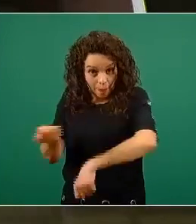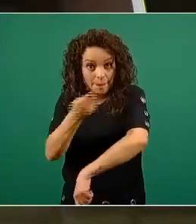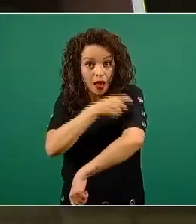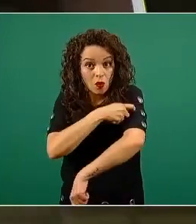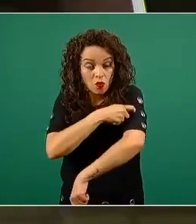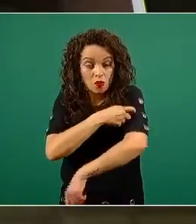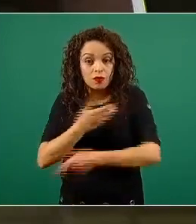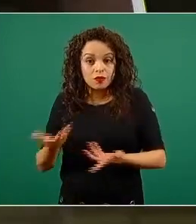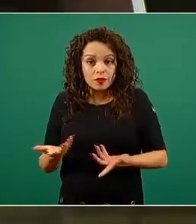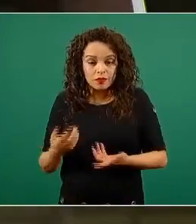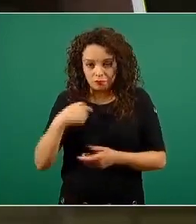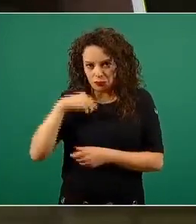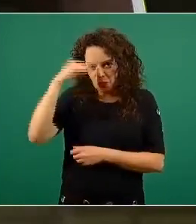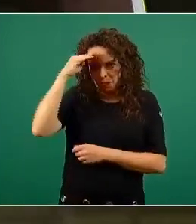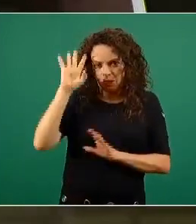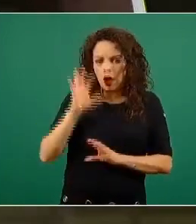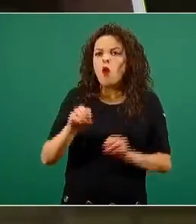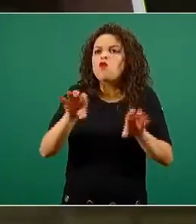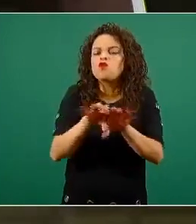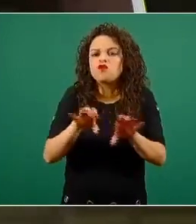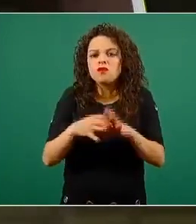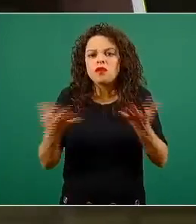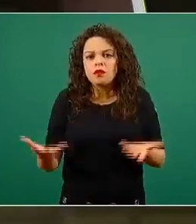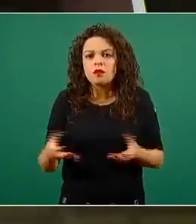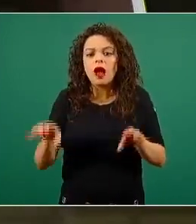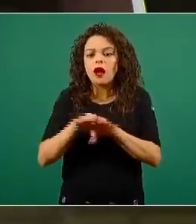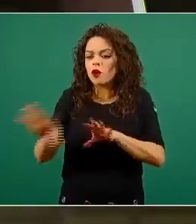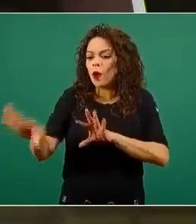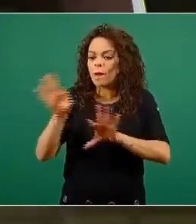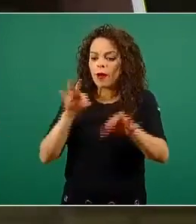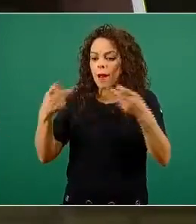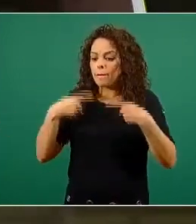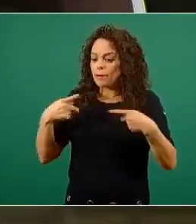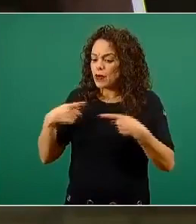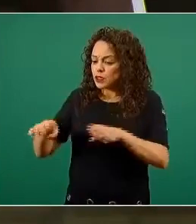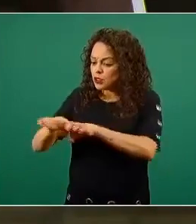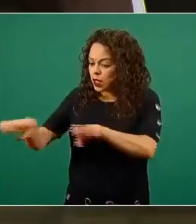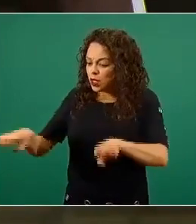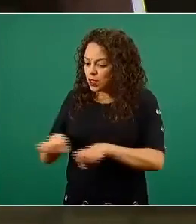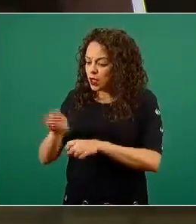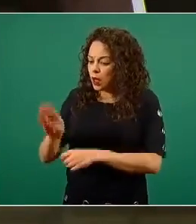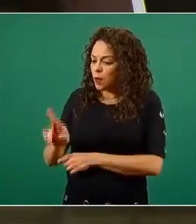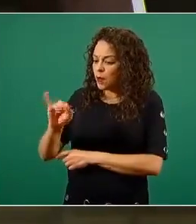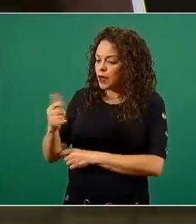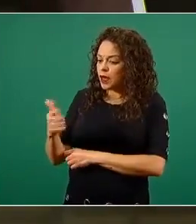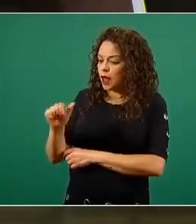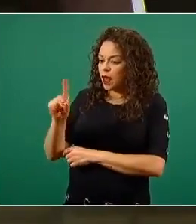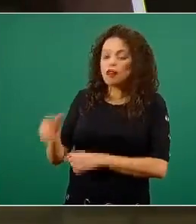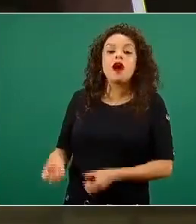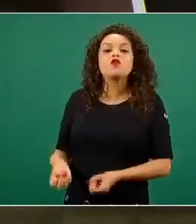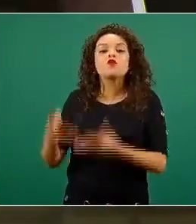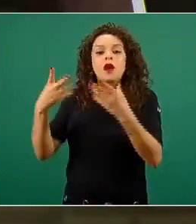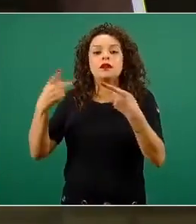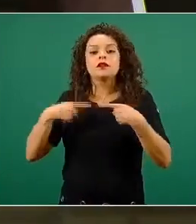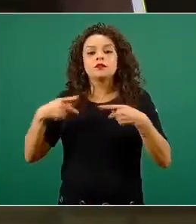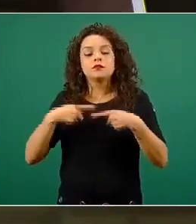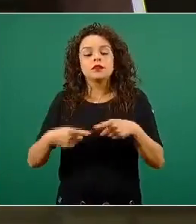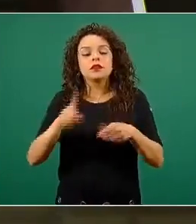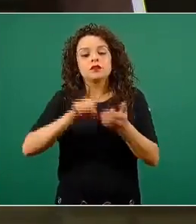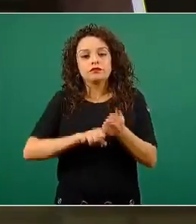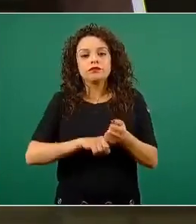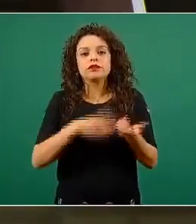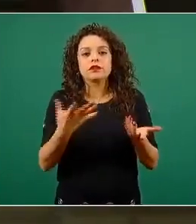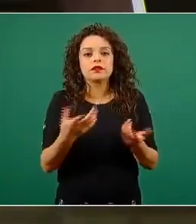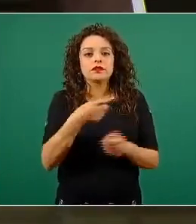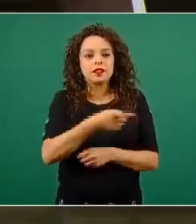estar integradas las brigadas de vacunación? ¿Cómo van a elegir a las personas que van a estar en ellas? ¿Cuántos van a ser personal de salud? ¿Cuántos van a ser siervos de la